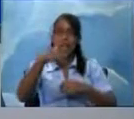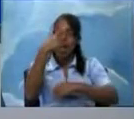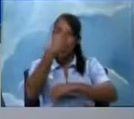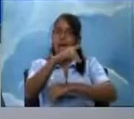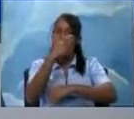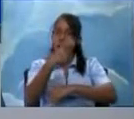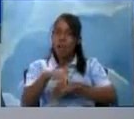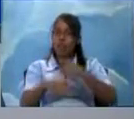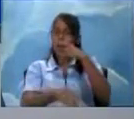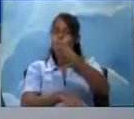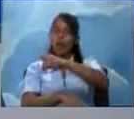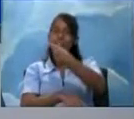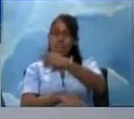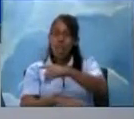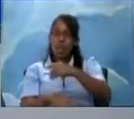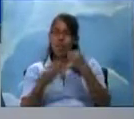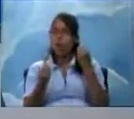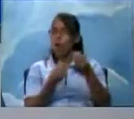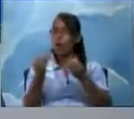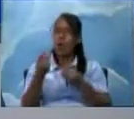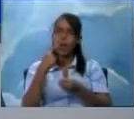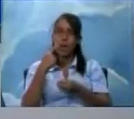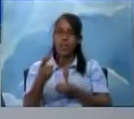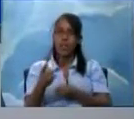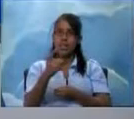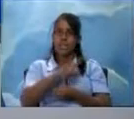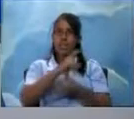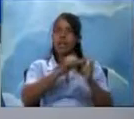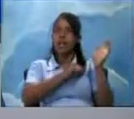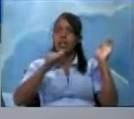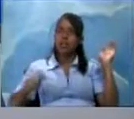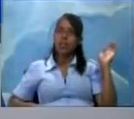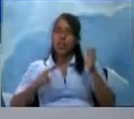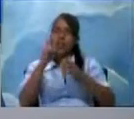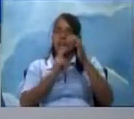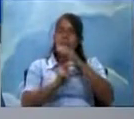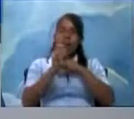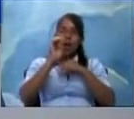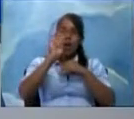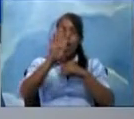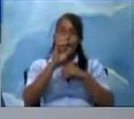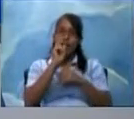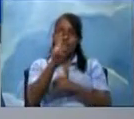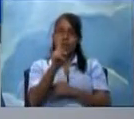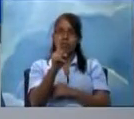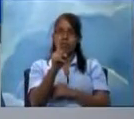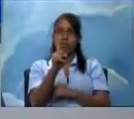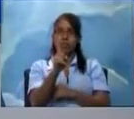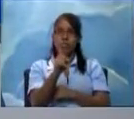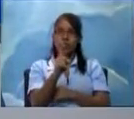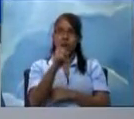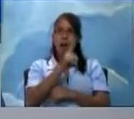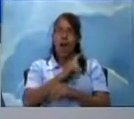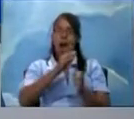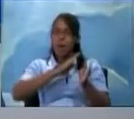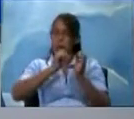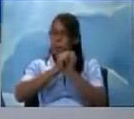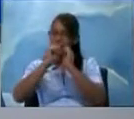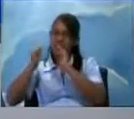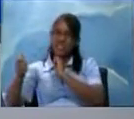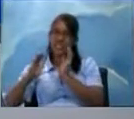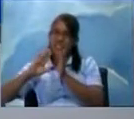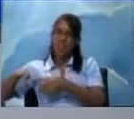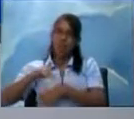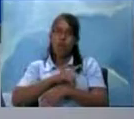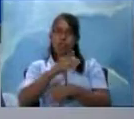a su lado izquierdo? ¿Cómo les va a decir el Señor en el versículo 41? Apartaos de